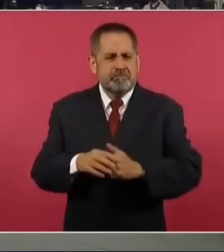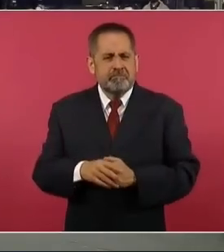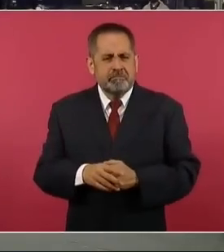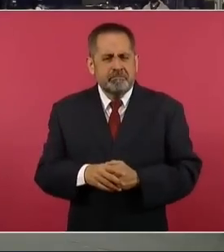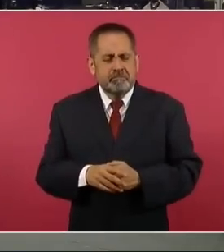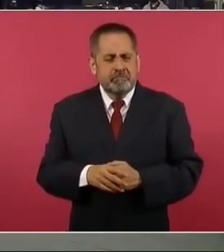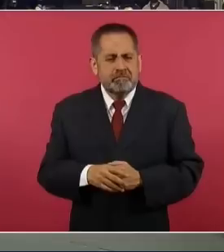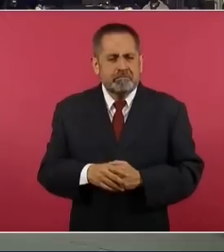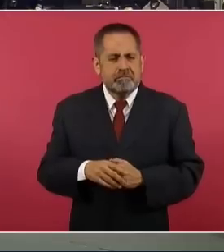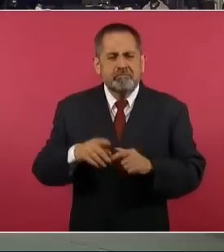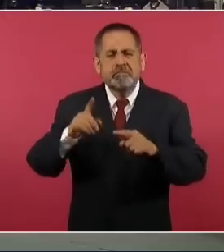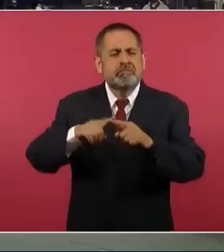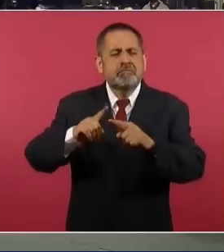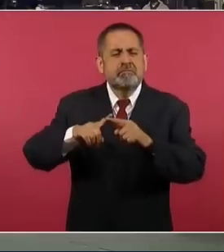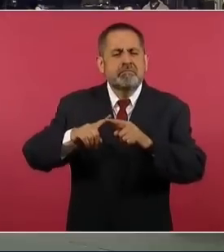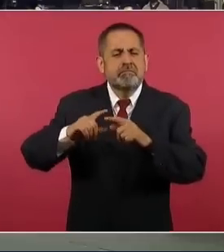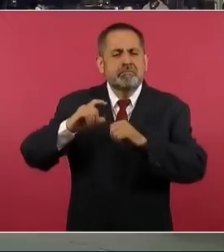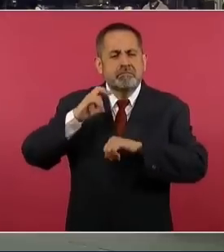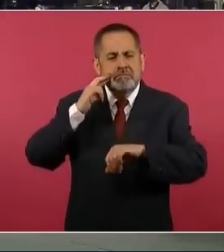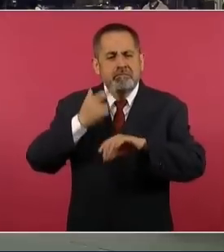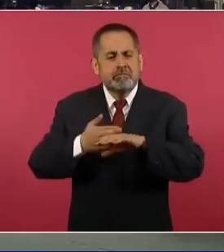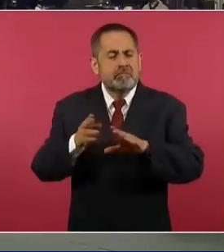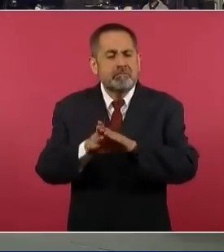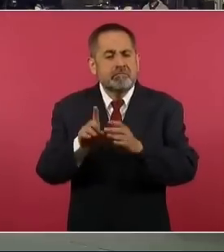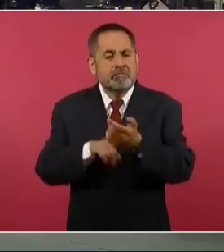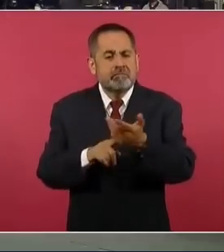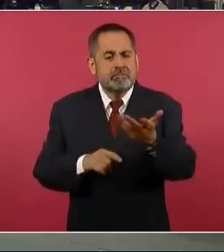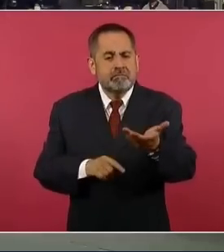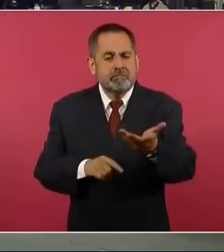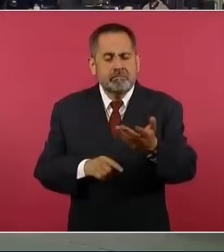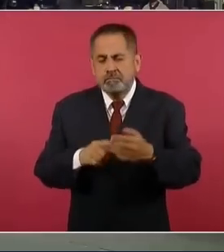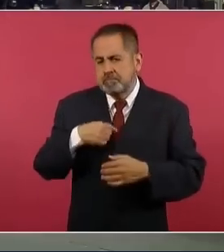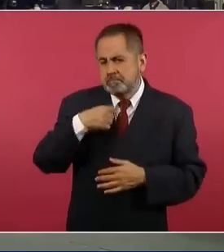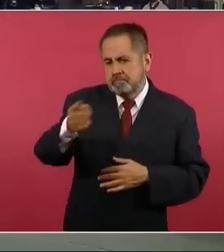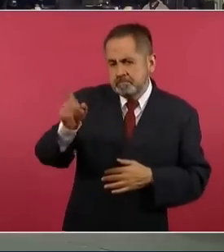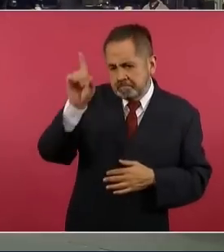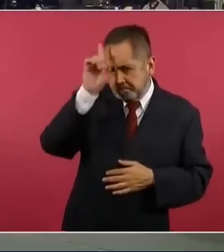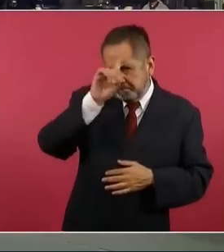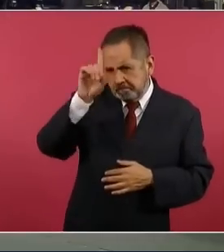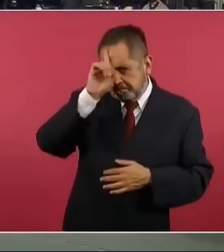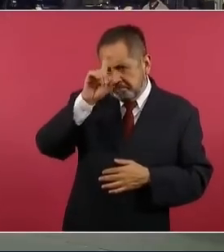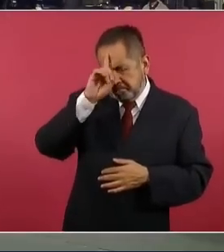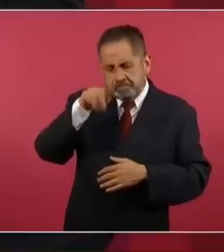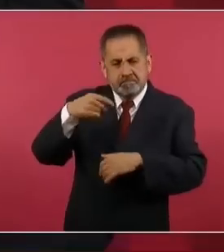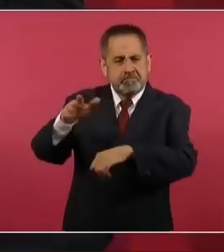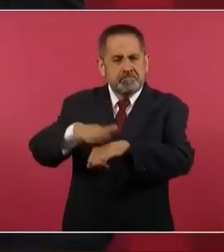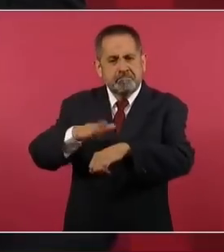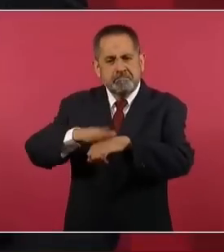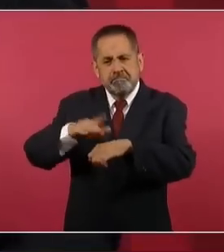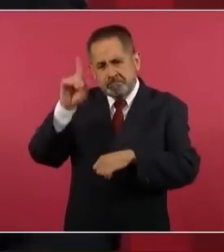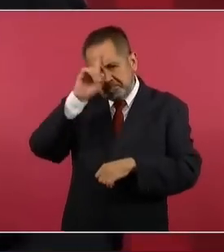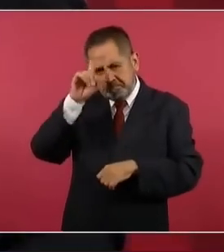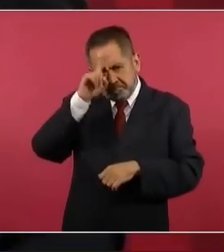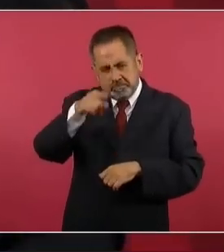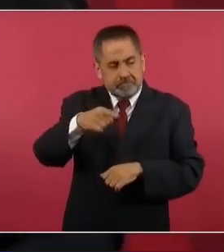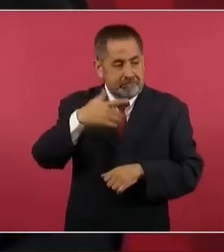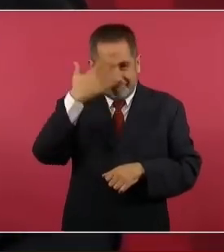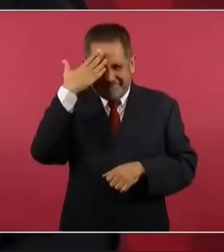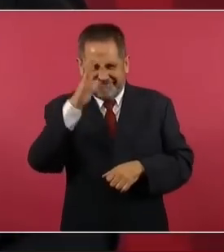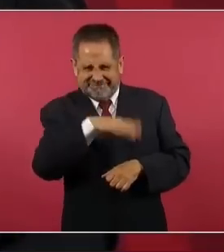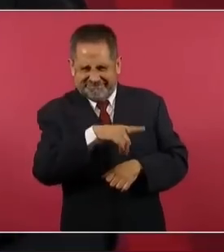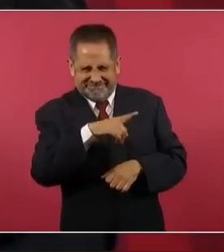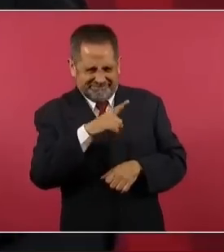¿qué papel se tiene que jugar? Entonces, ¿qué le recomendaría yo a esta señora?